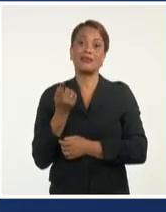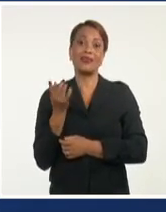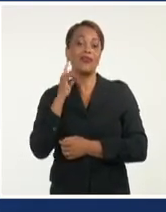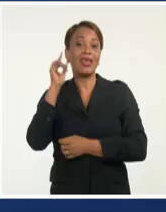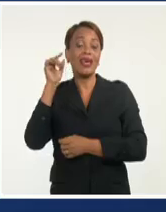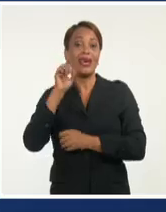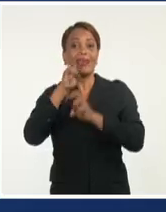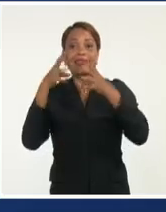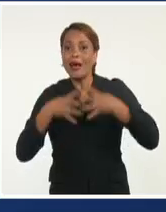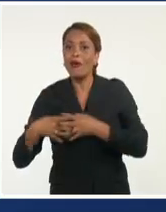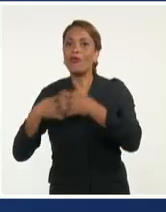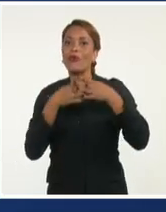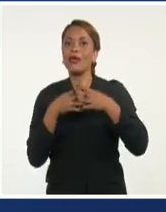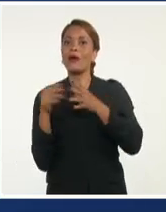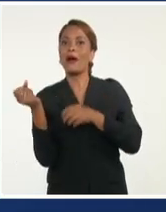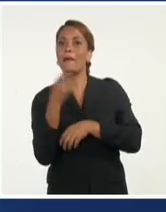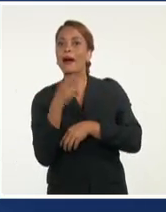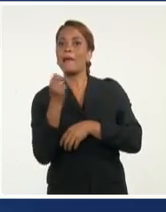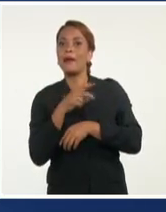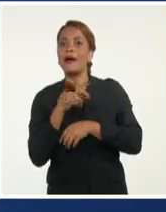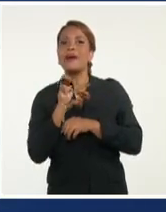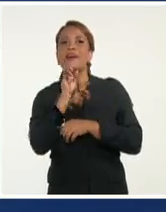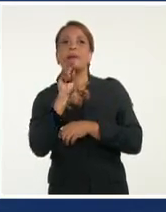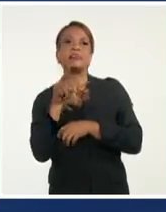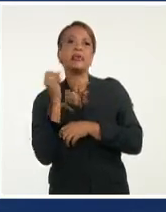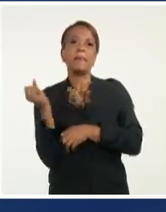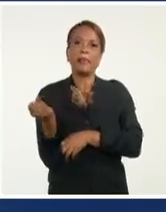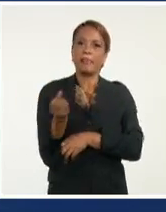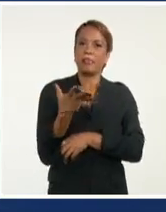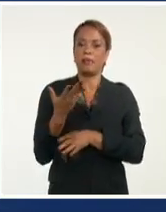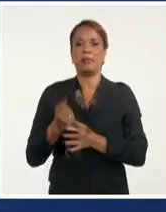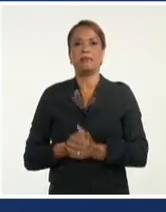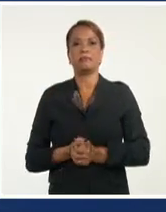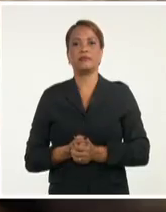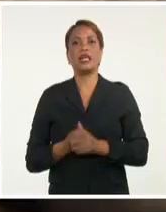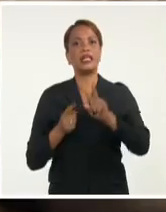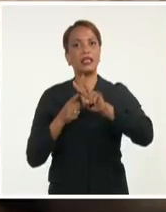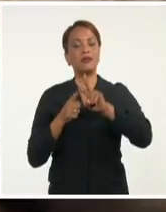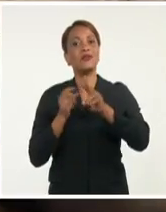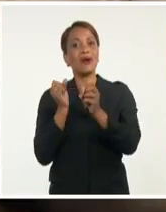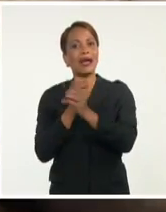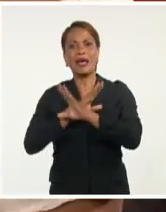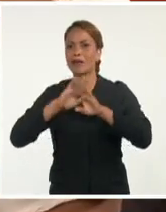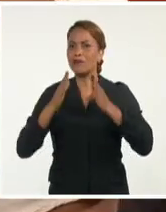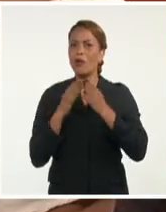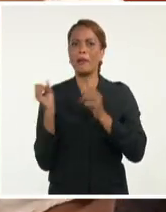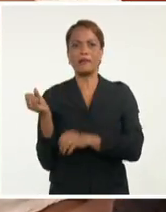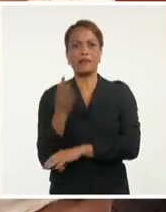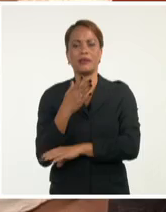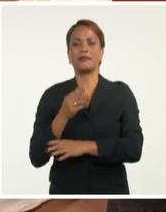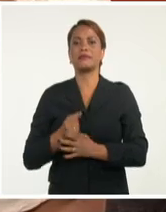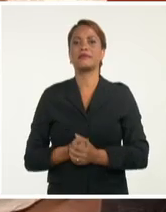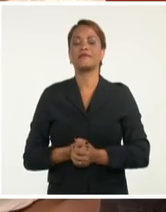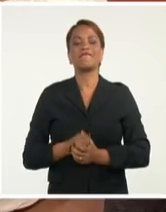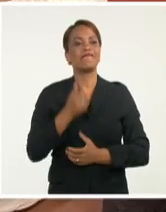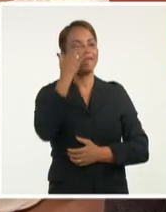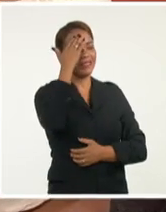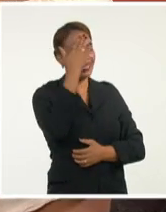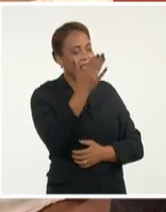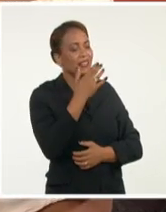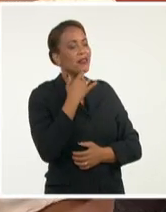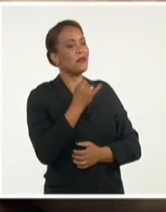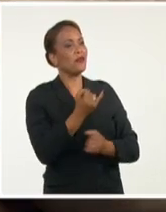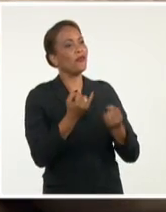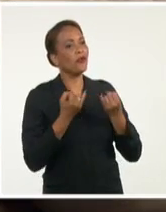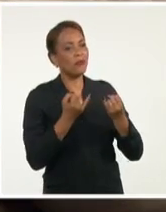descubrir, como las que nos ha dado la televisión cubana en estos días. Bueno, muchísimas gracias a usted por sus palabras tan